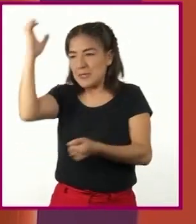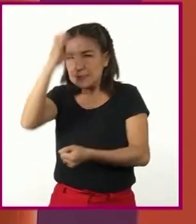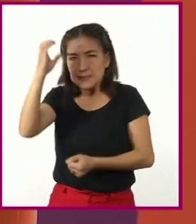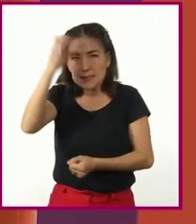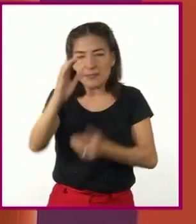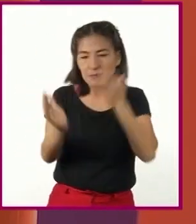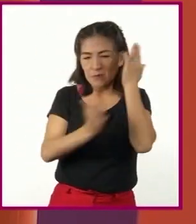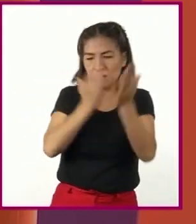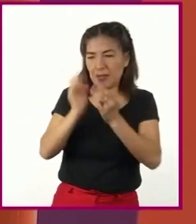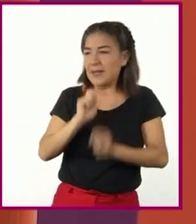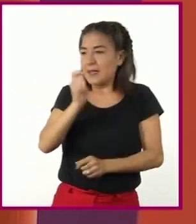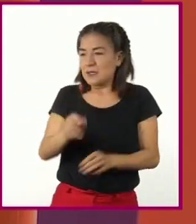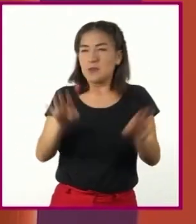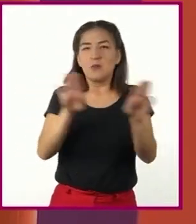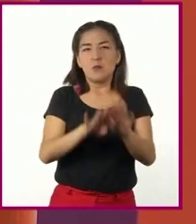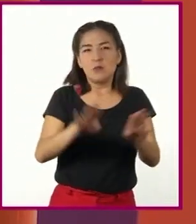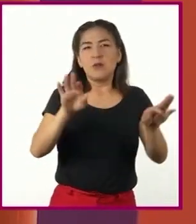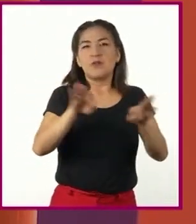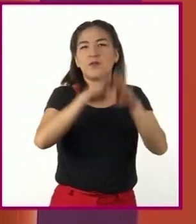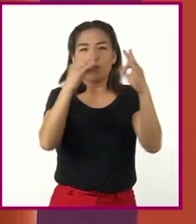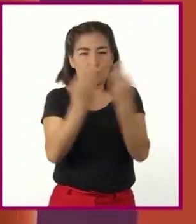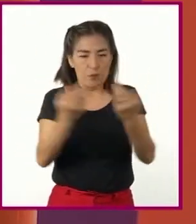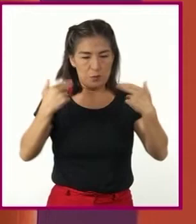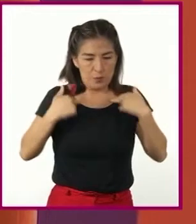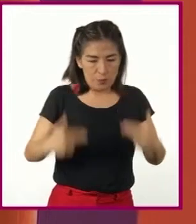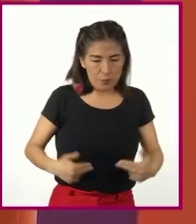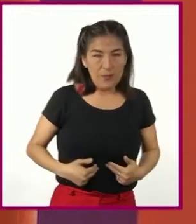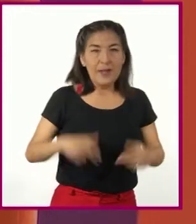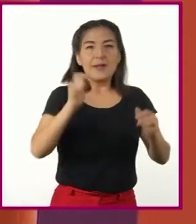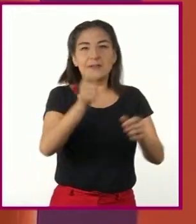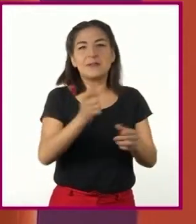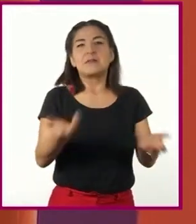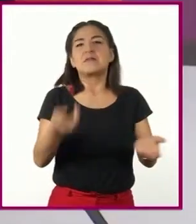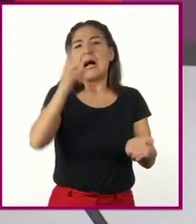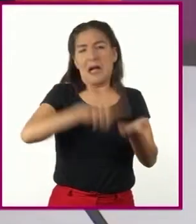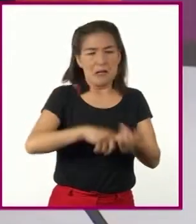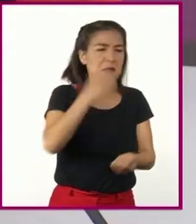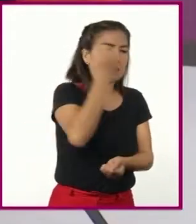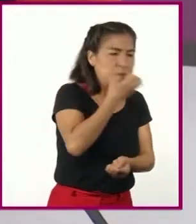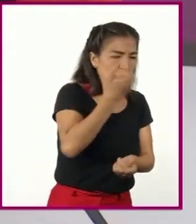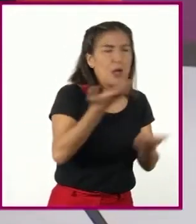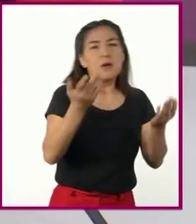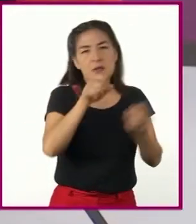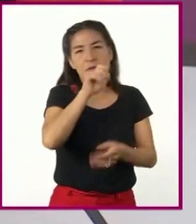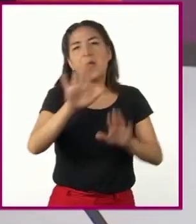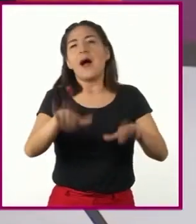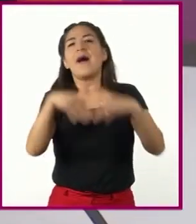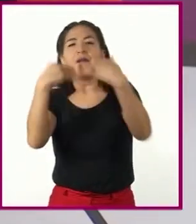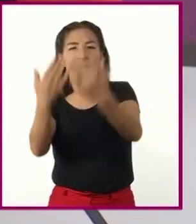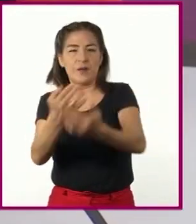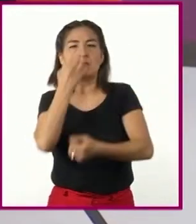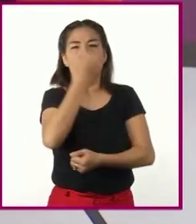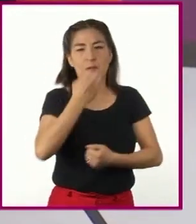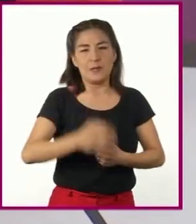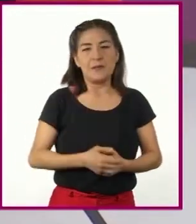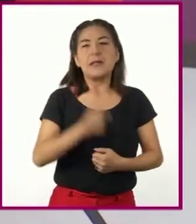la formación de los seres humanos y bueno, puede ser dentro de la escuela o fuera de ella. En este caso, pues hablaremos más de lo que